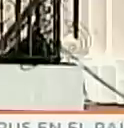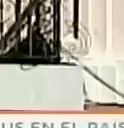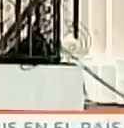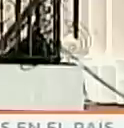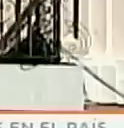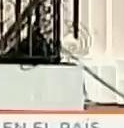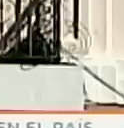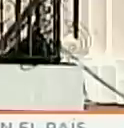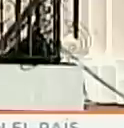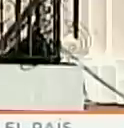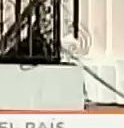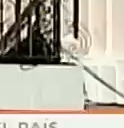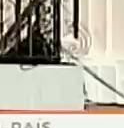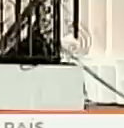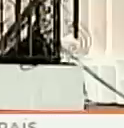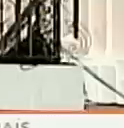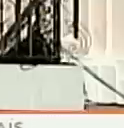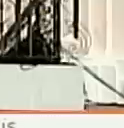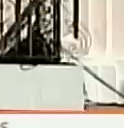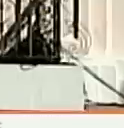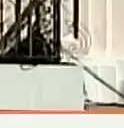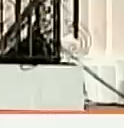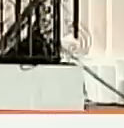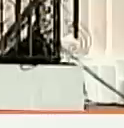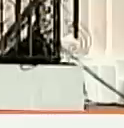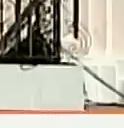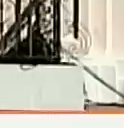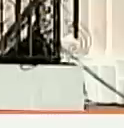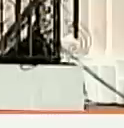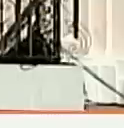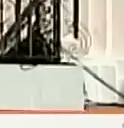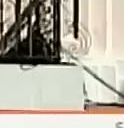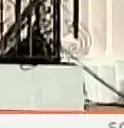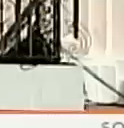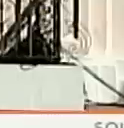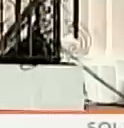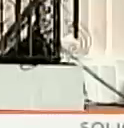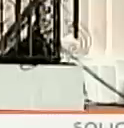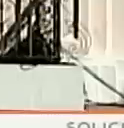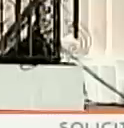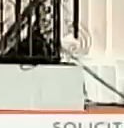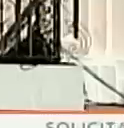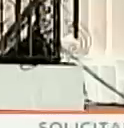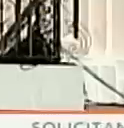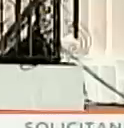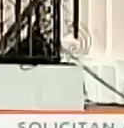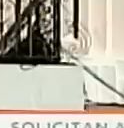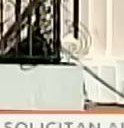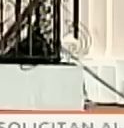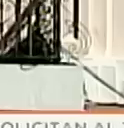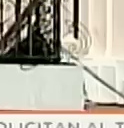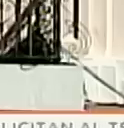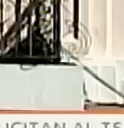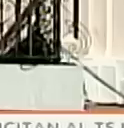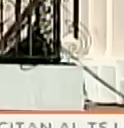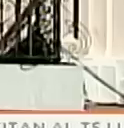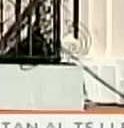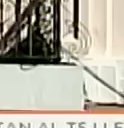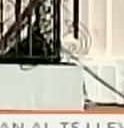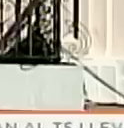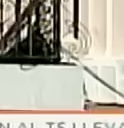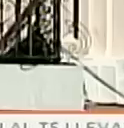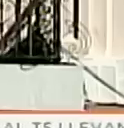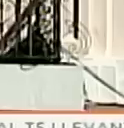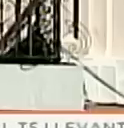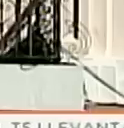paz, la esperanza, cumpliendo su promesa. Dejo con ustedes al presidente